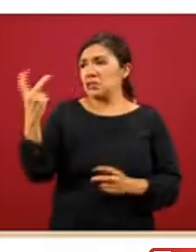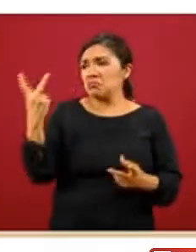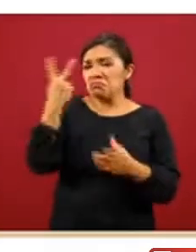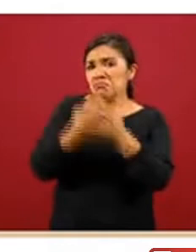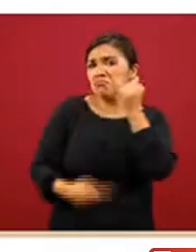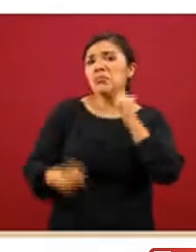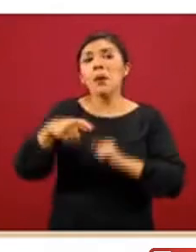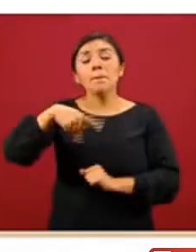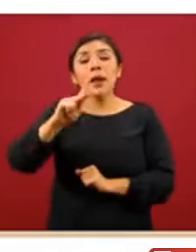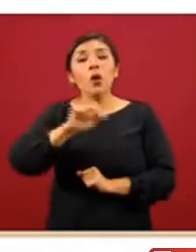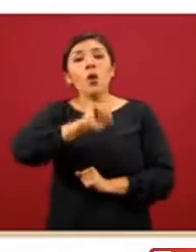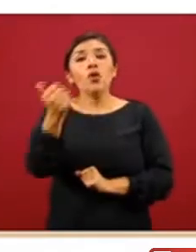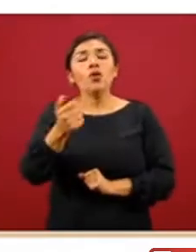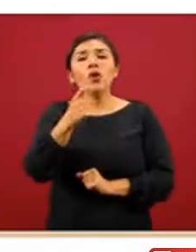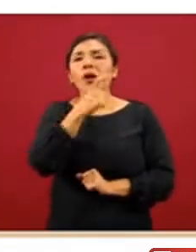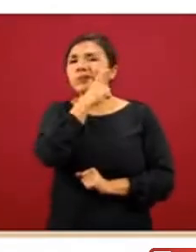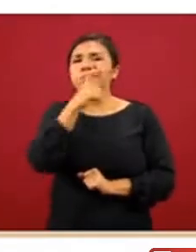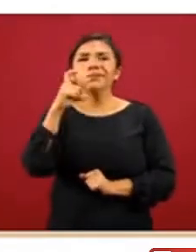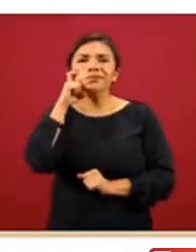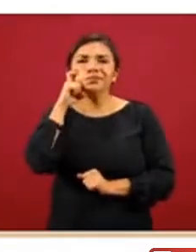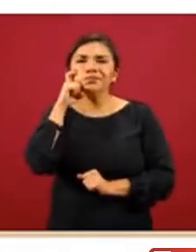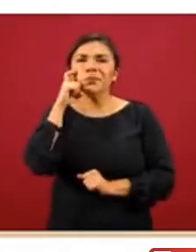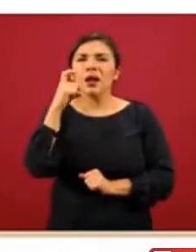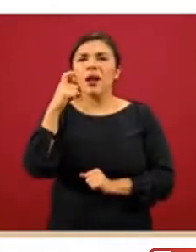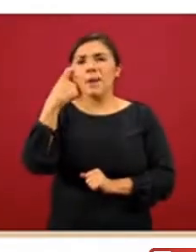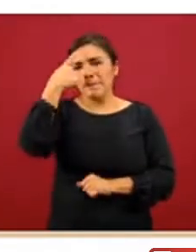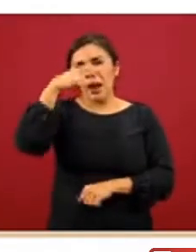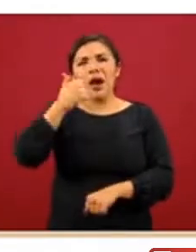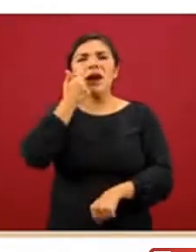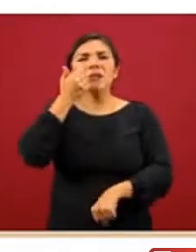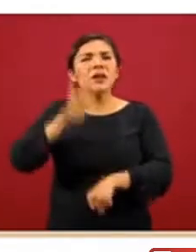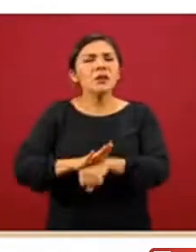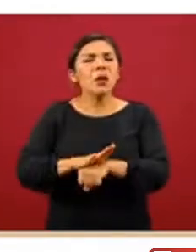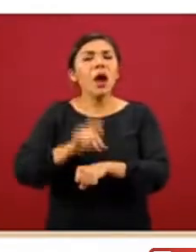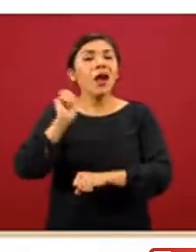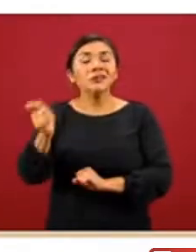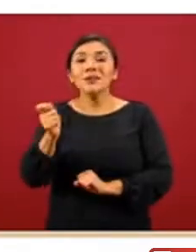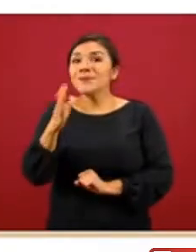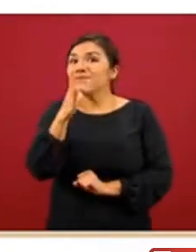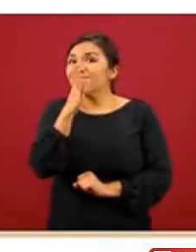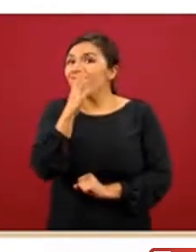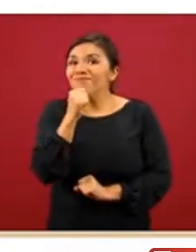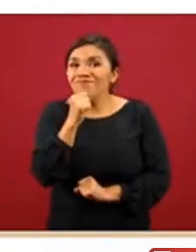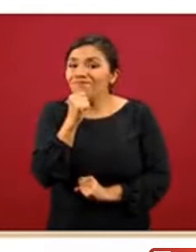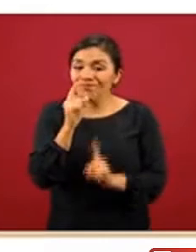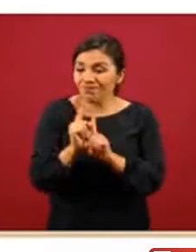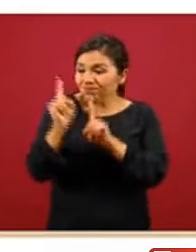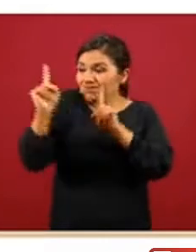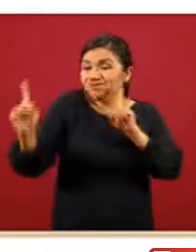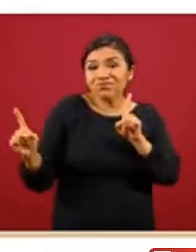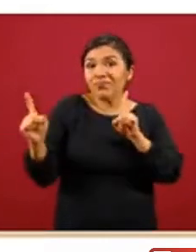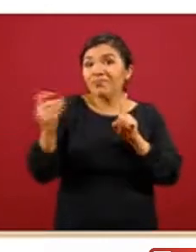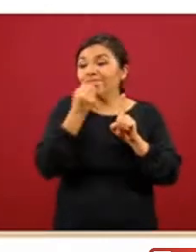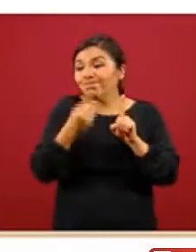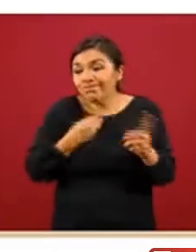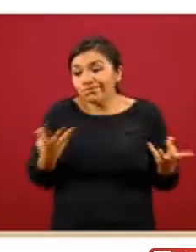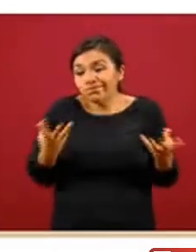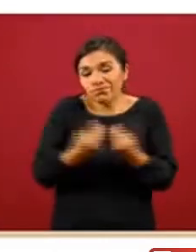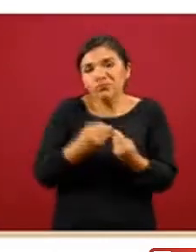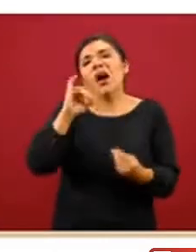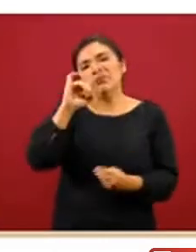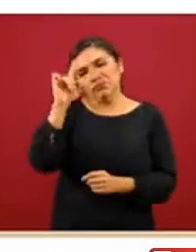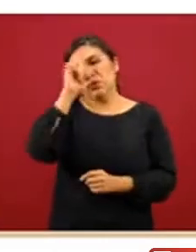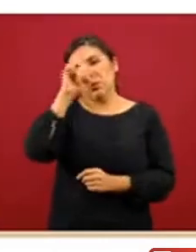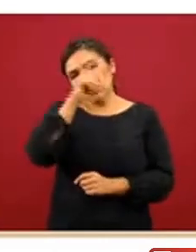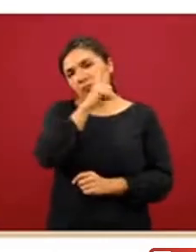pero las mascarillas quirúrgicas en áreas administrativas donde no es posible guardar una sana distancia, pues sí lo